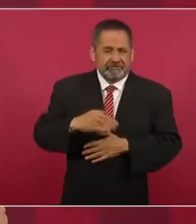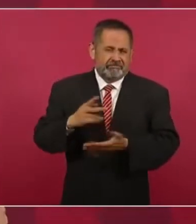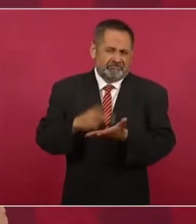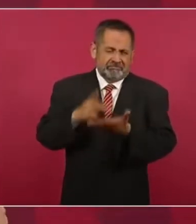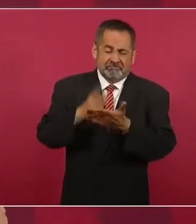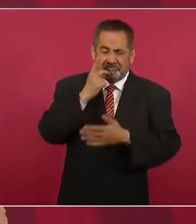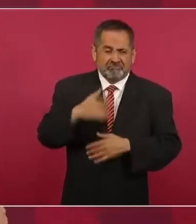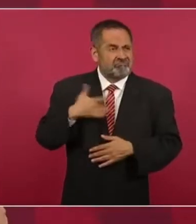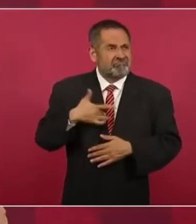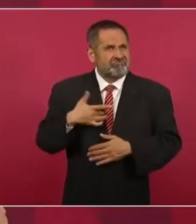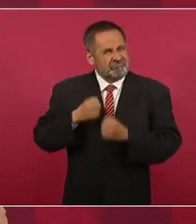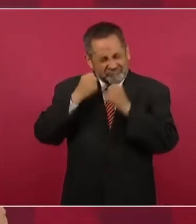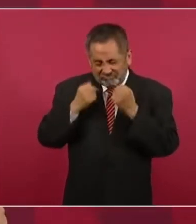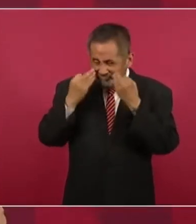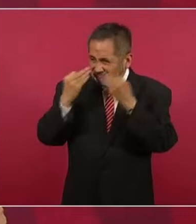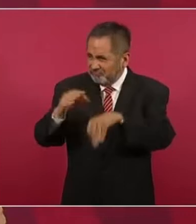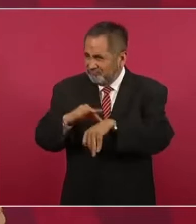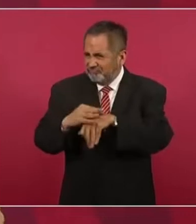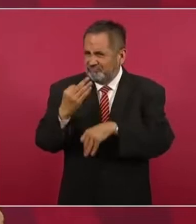más convencido que nunca,